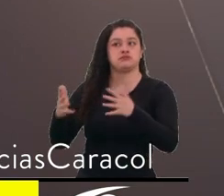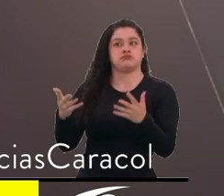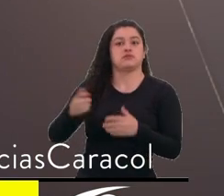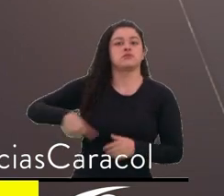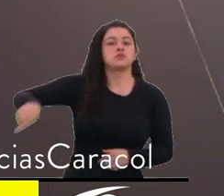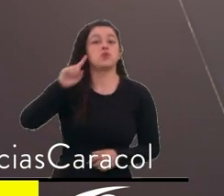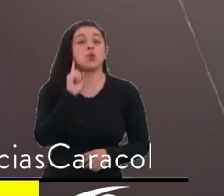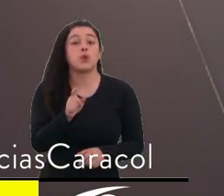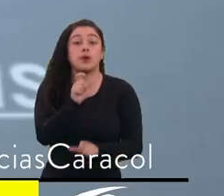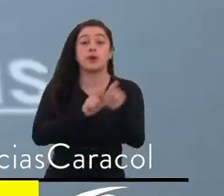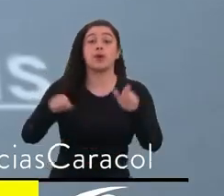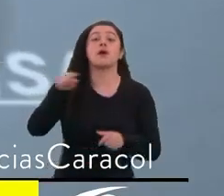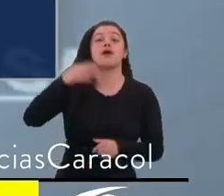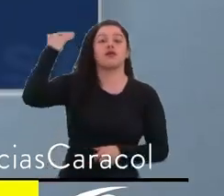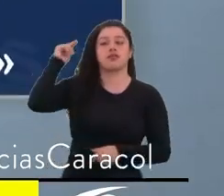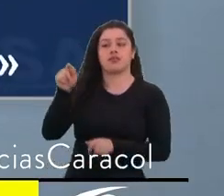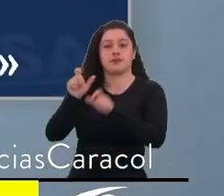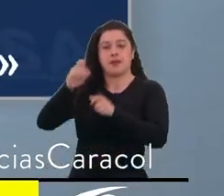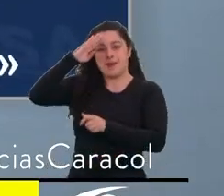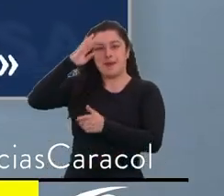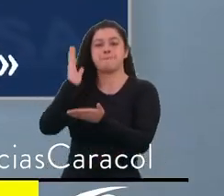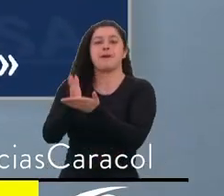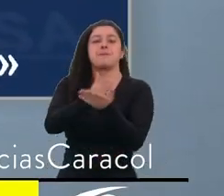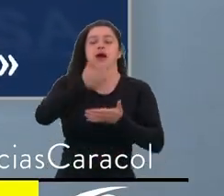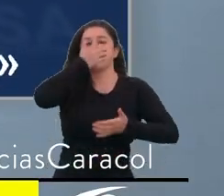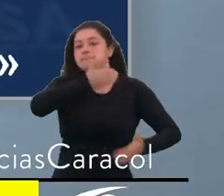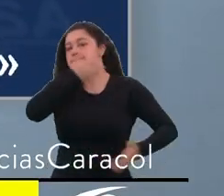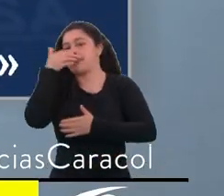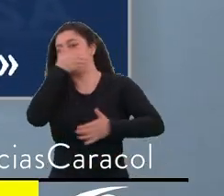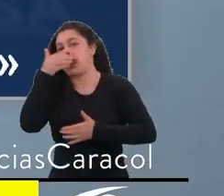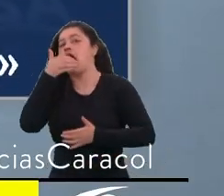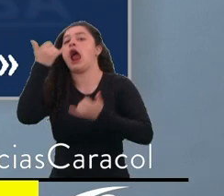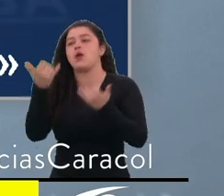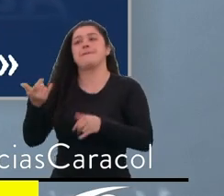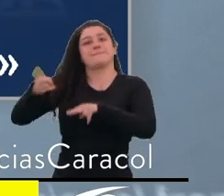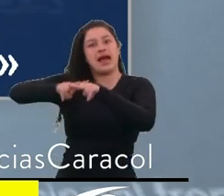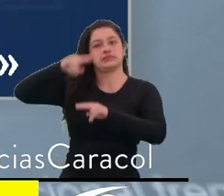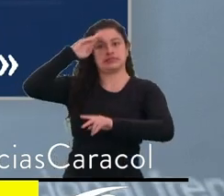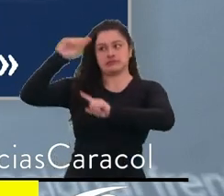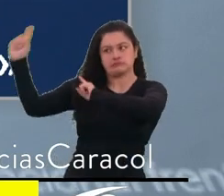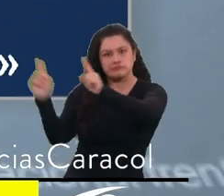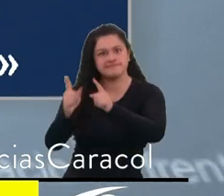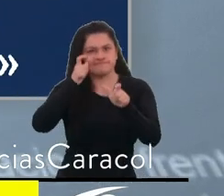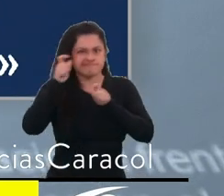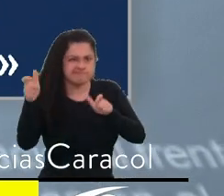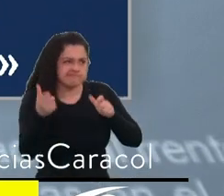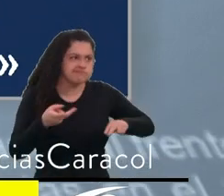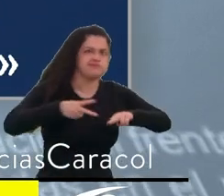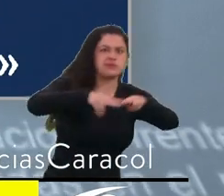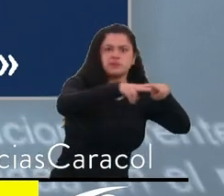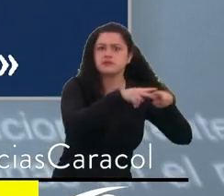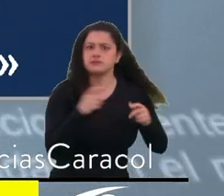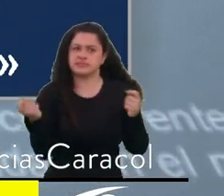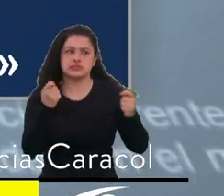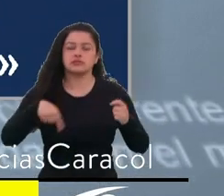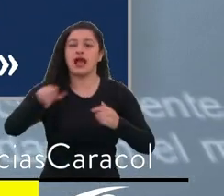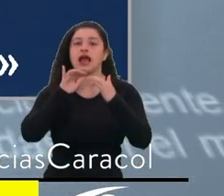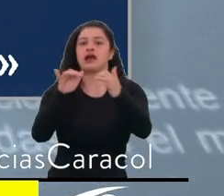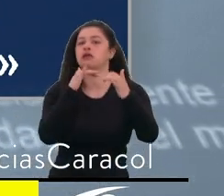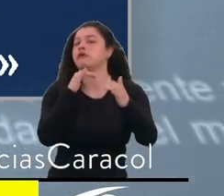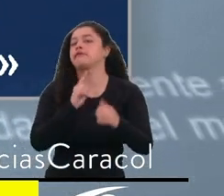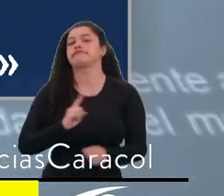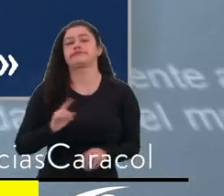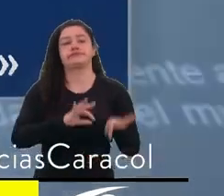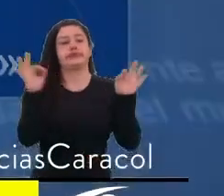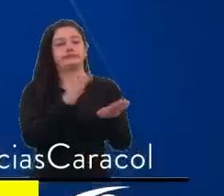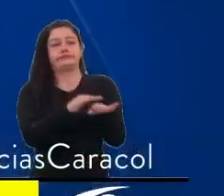que hubo un aumento en el pie de fuerza. Las tropas, con el objetivo de evitar confrontaciones con la población, también se retiran del sector, siendo escoltados por